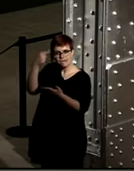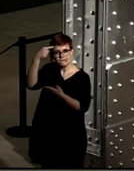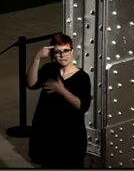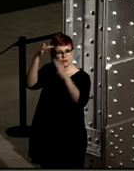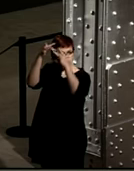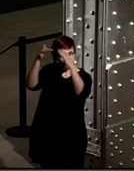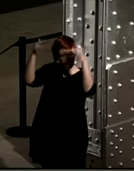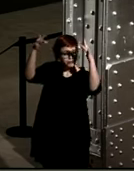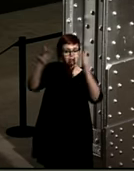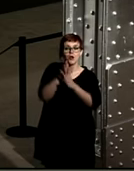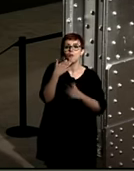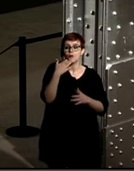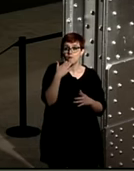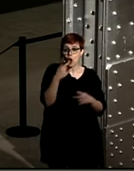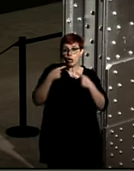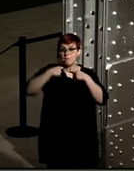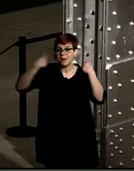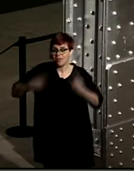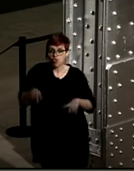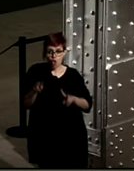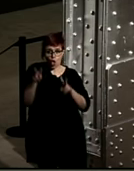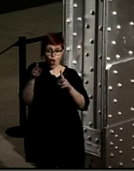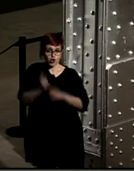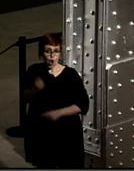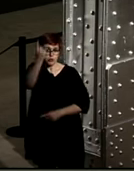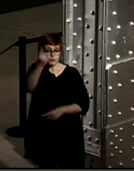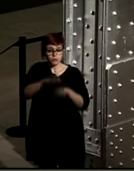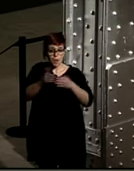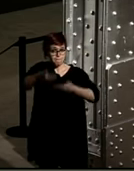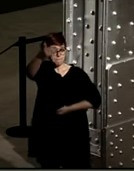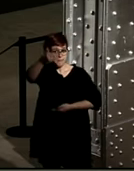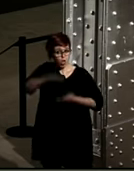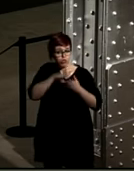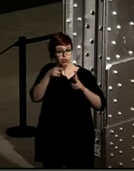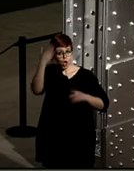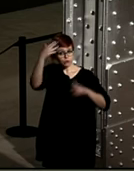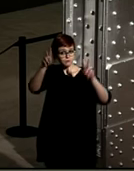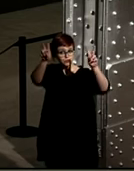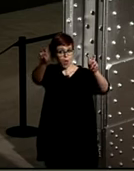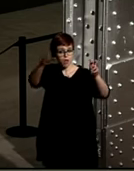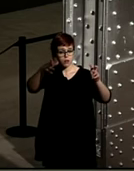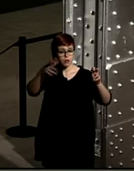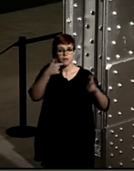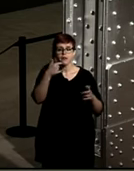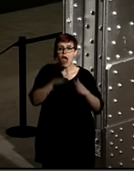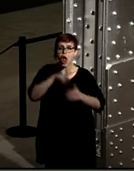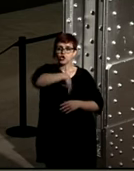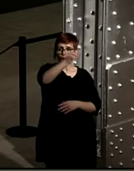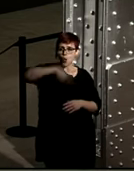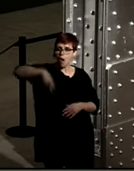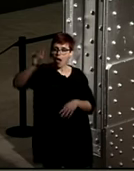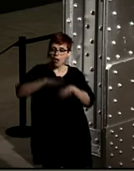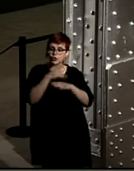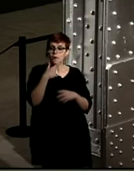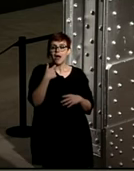Y por ejemplo, el titular de Perdiendo el Norte salió de un titular de periódico, de unos chavales que se iban se fueron a Noruega después de haber visto un